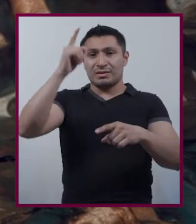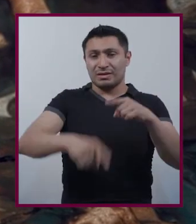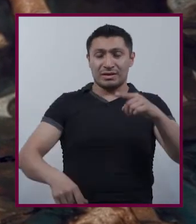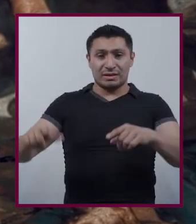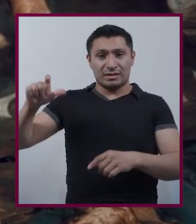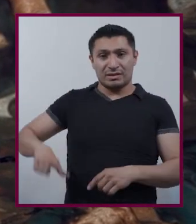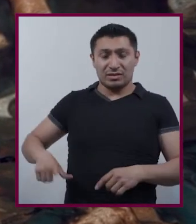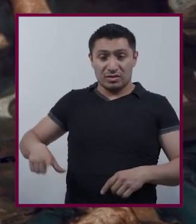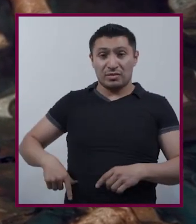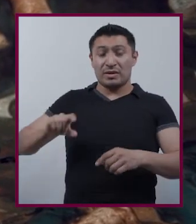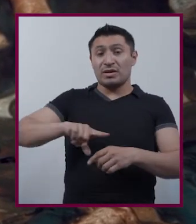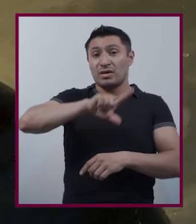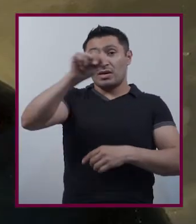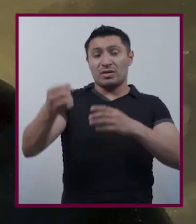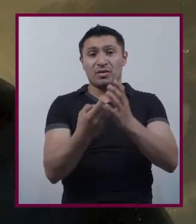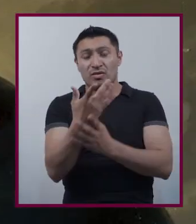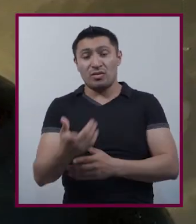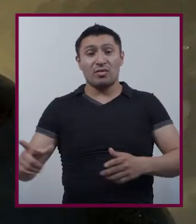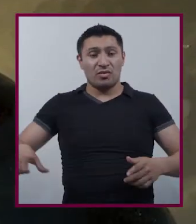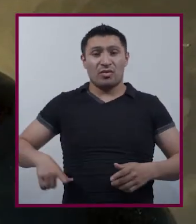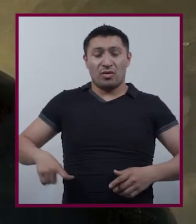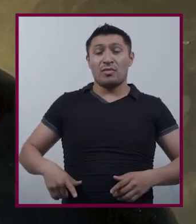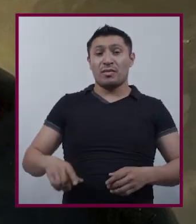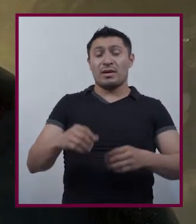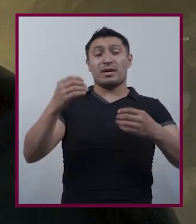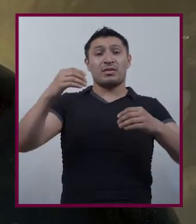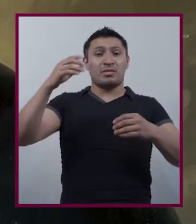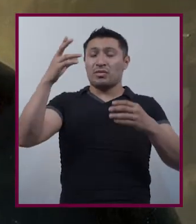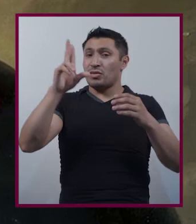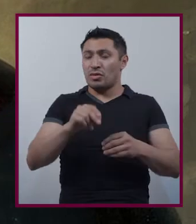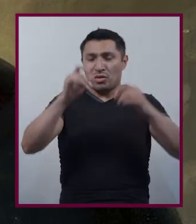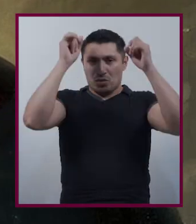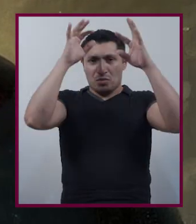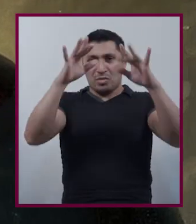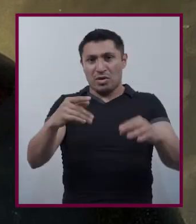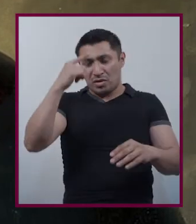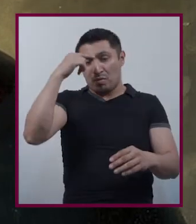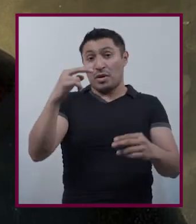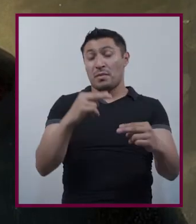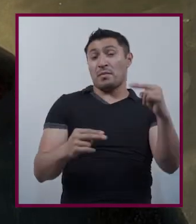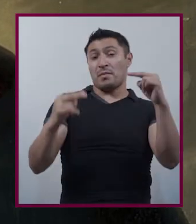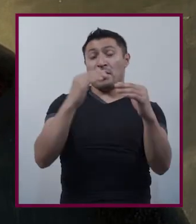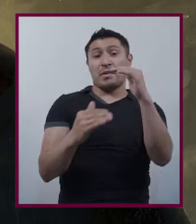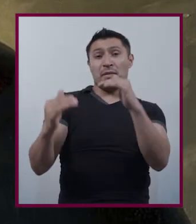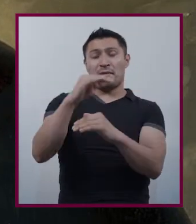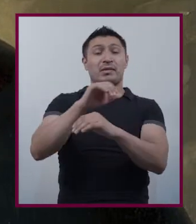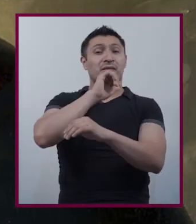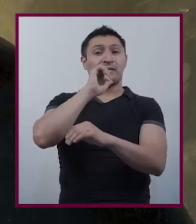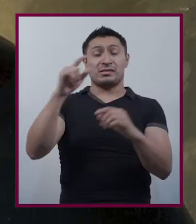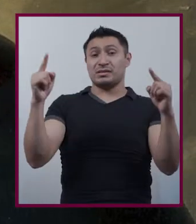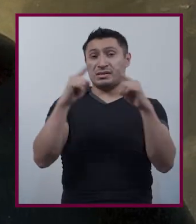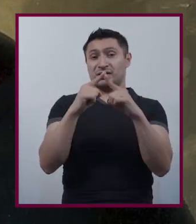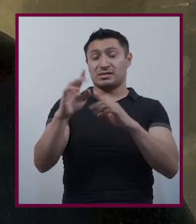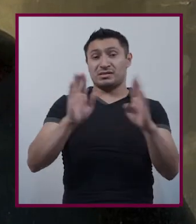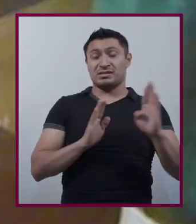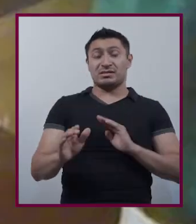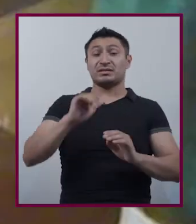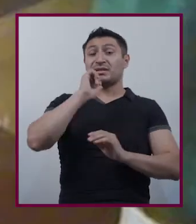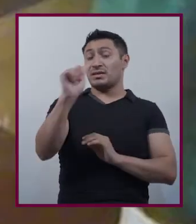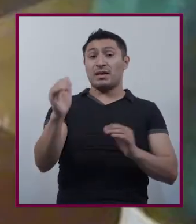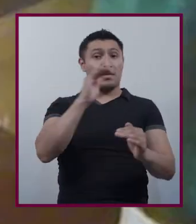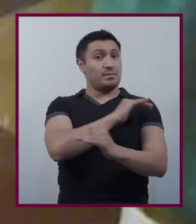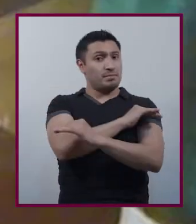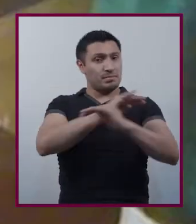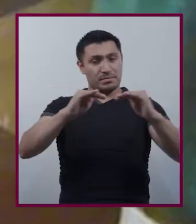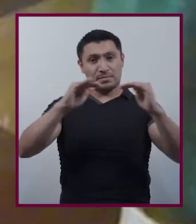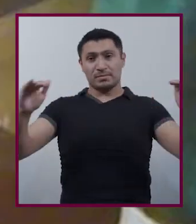e impulsó una monarquía constitucional sin privilegios para las clases altas, el clero y el ejército.